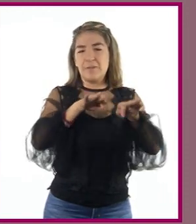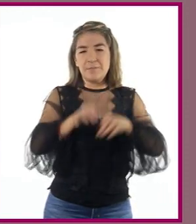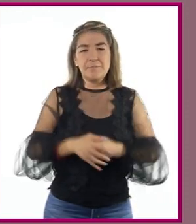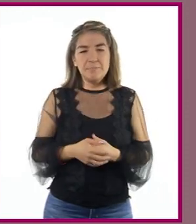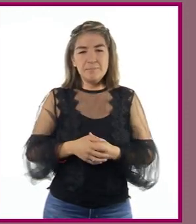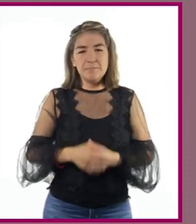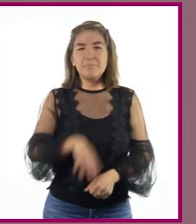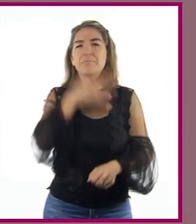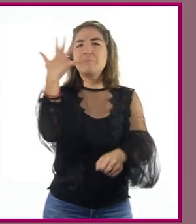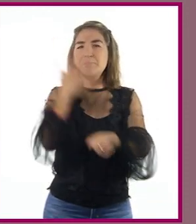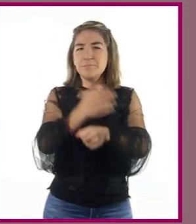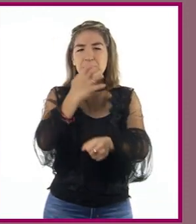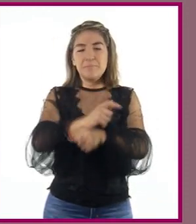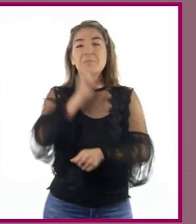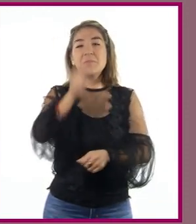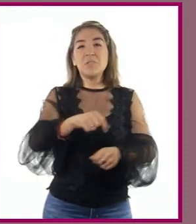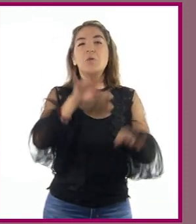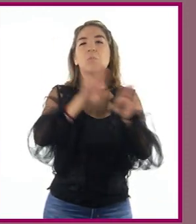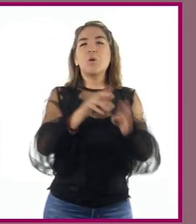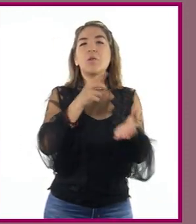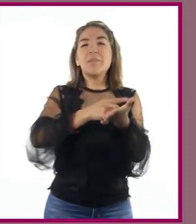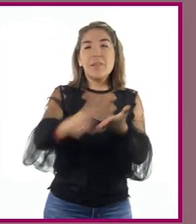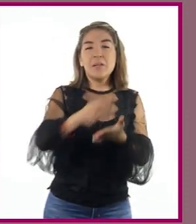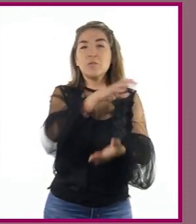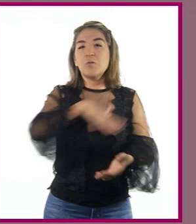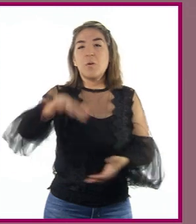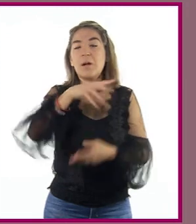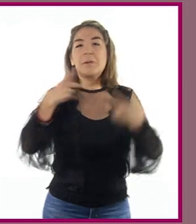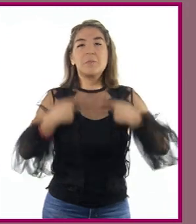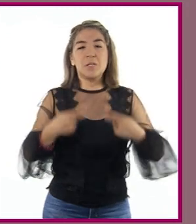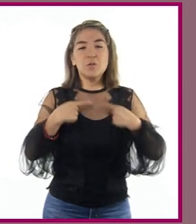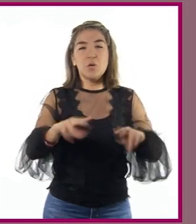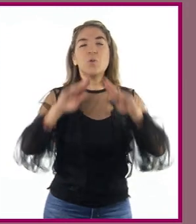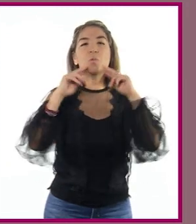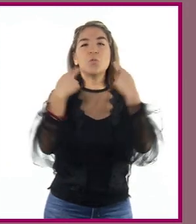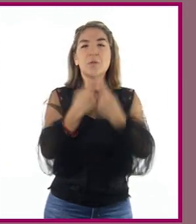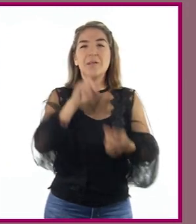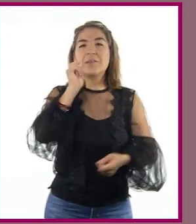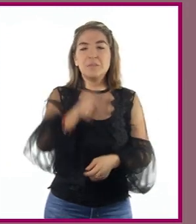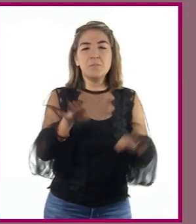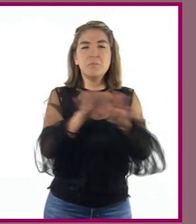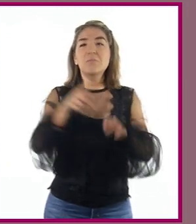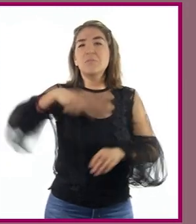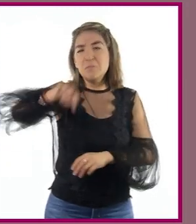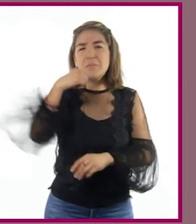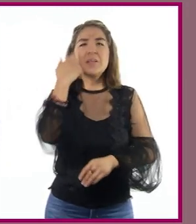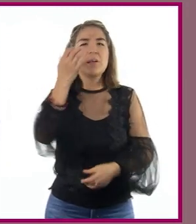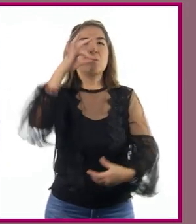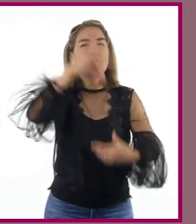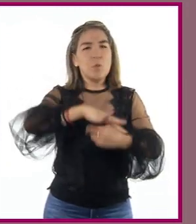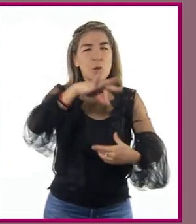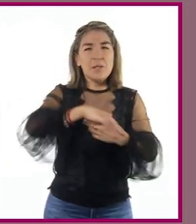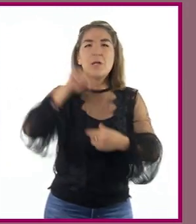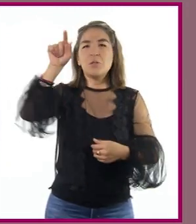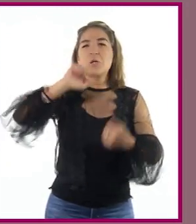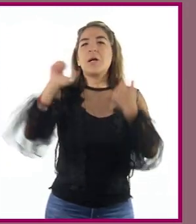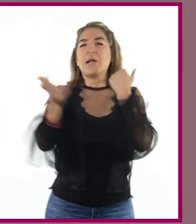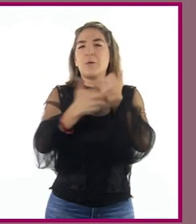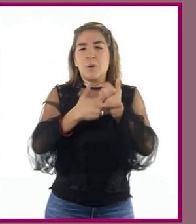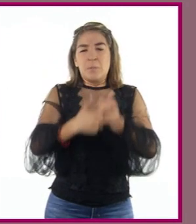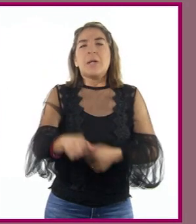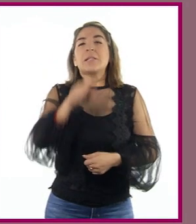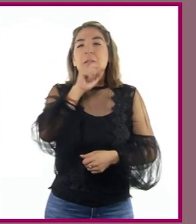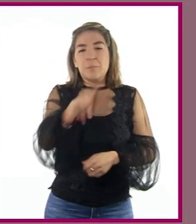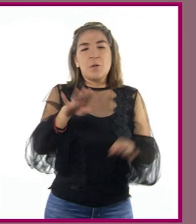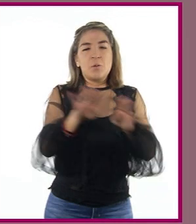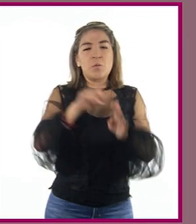título quinto enumera los derechos de los ciudadanos de la Unión, como los de votar en elecciones parlamentarias europeas y en